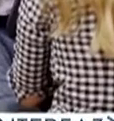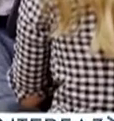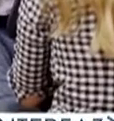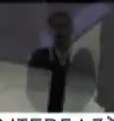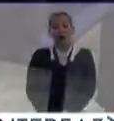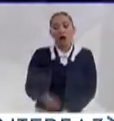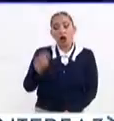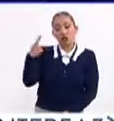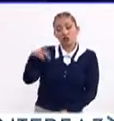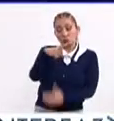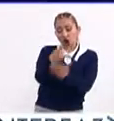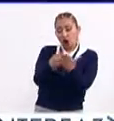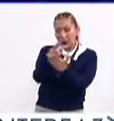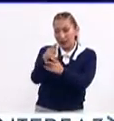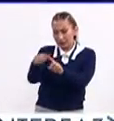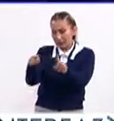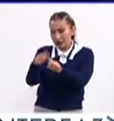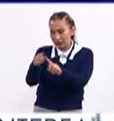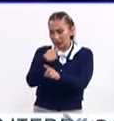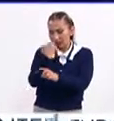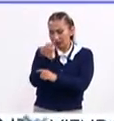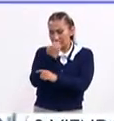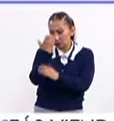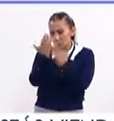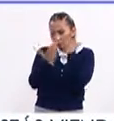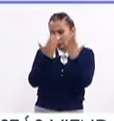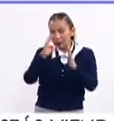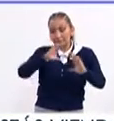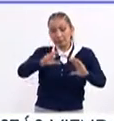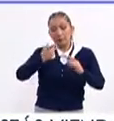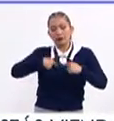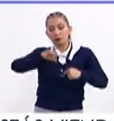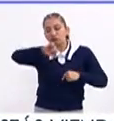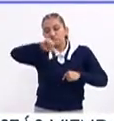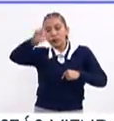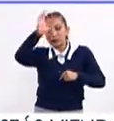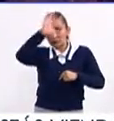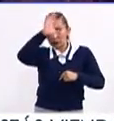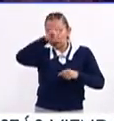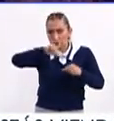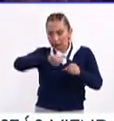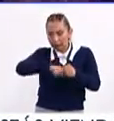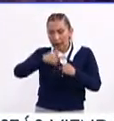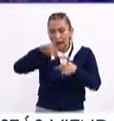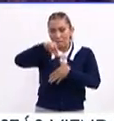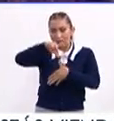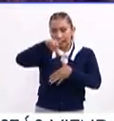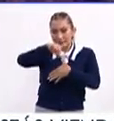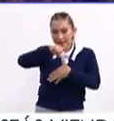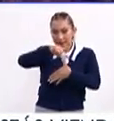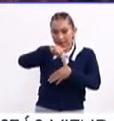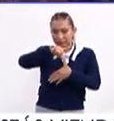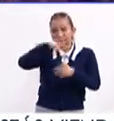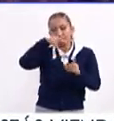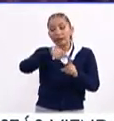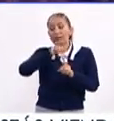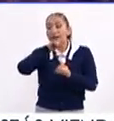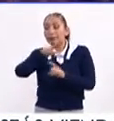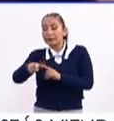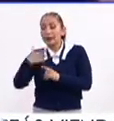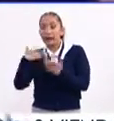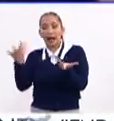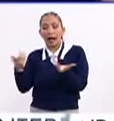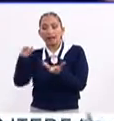A través de sus programas académicos, impulsa la formación de especialistas en ciencias sociales en América Latina, así como